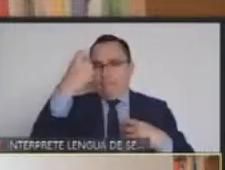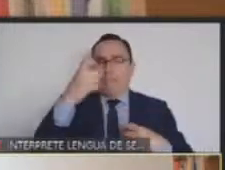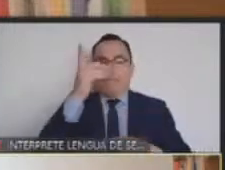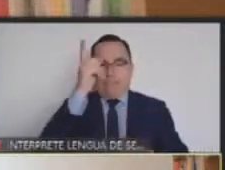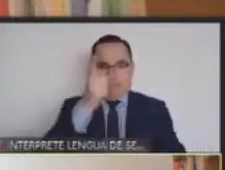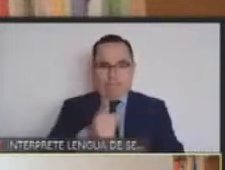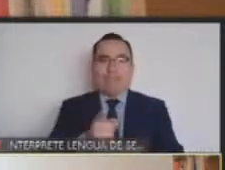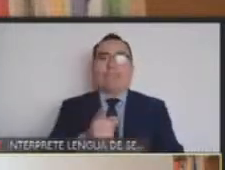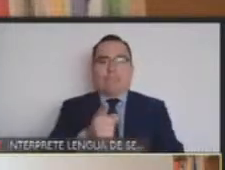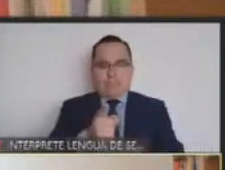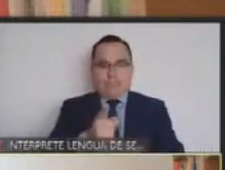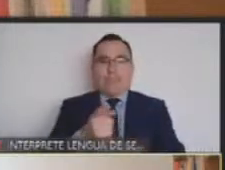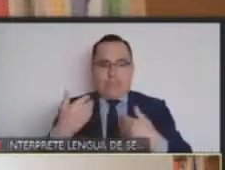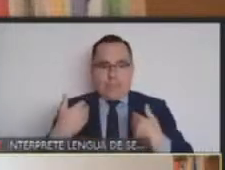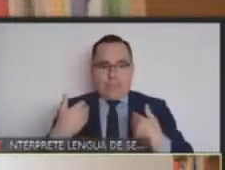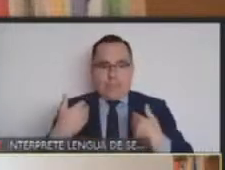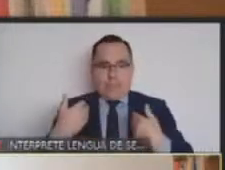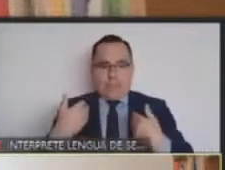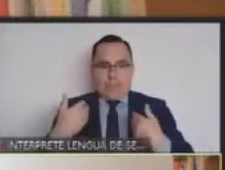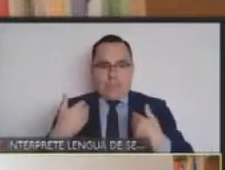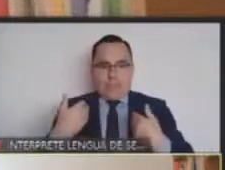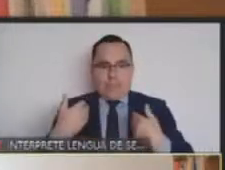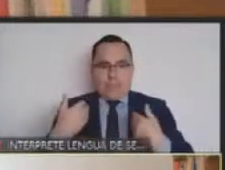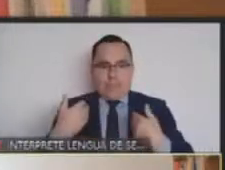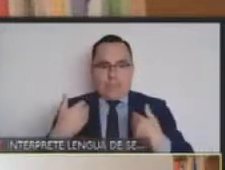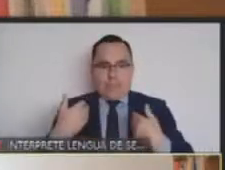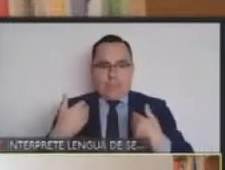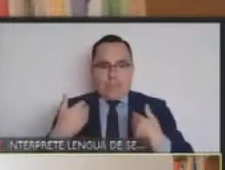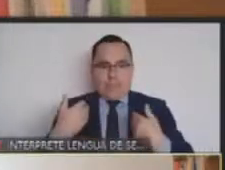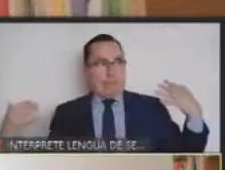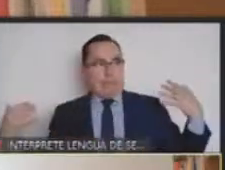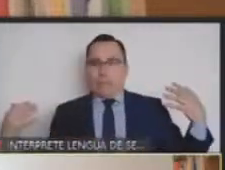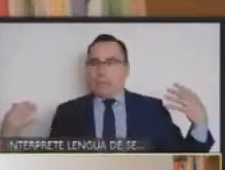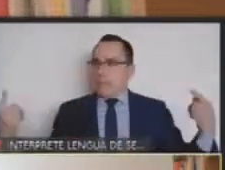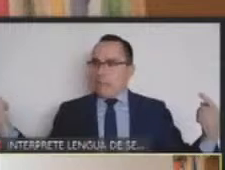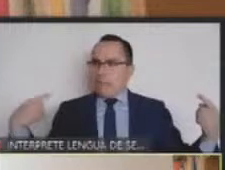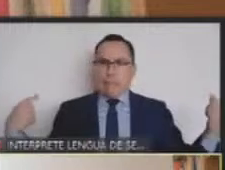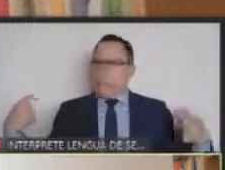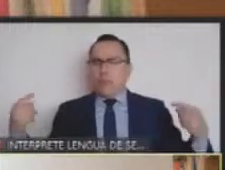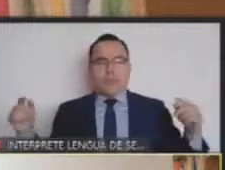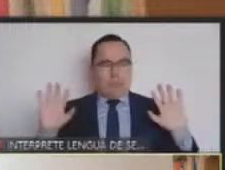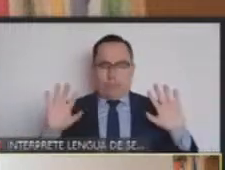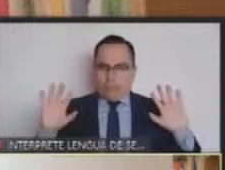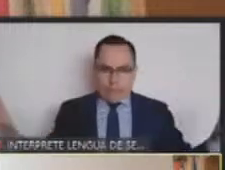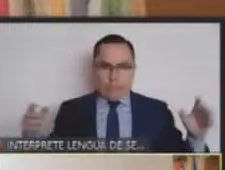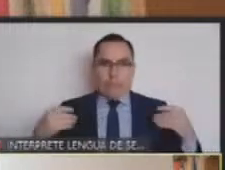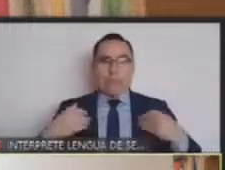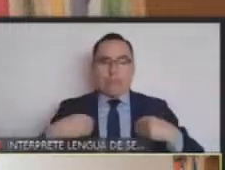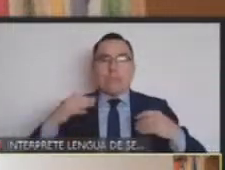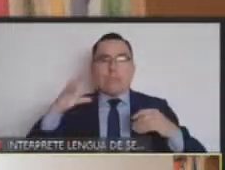ejercer su jurisdicción libre de presiones. En eso estamos de acuerdo. Es un derecho fundamental